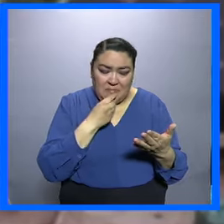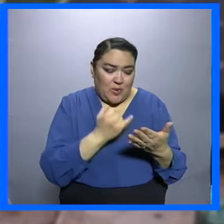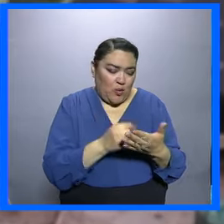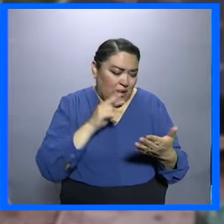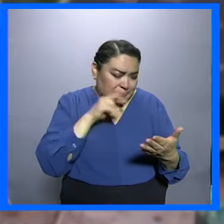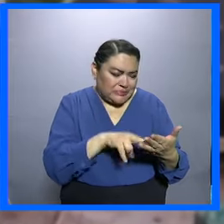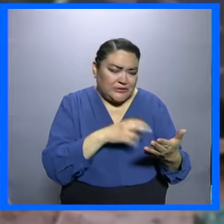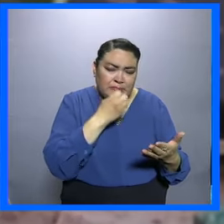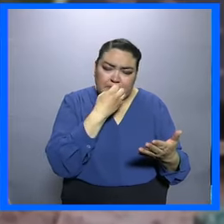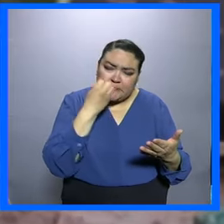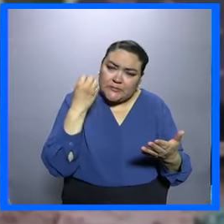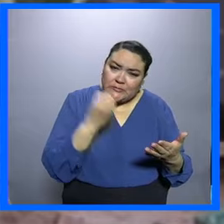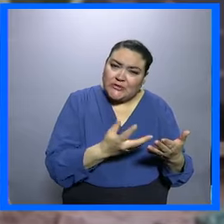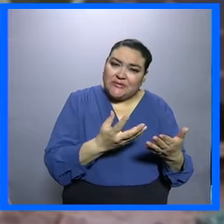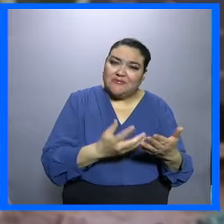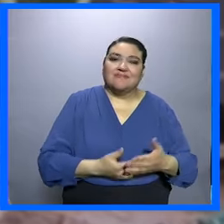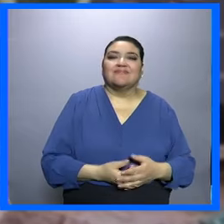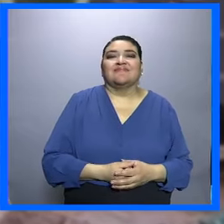actual.